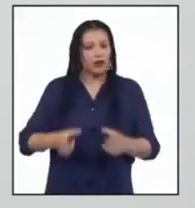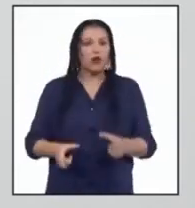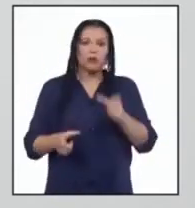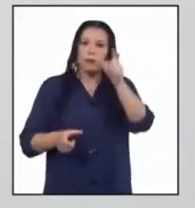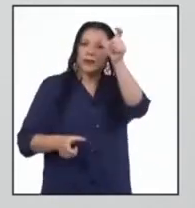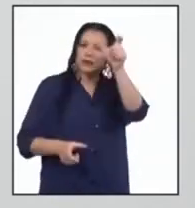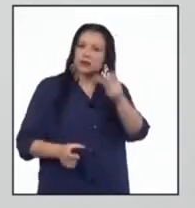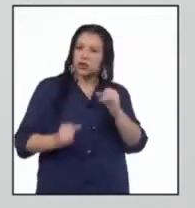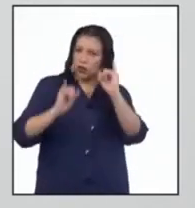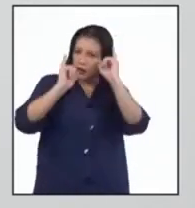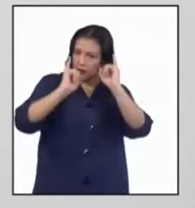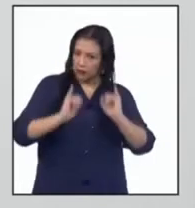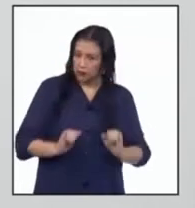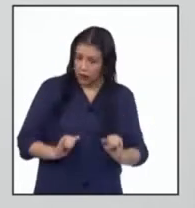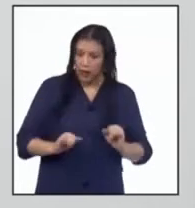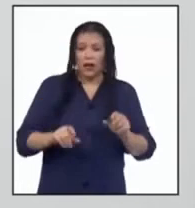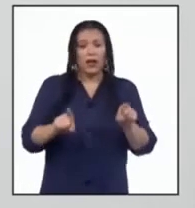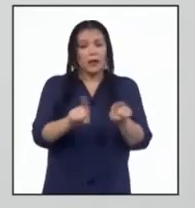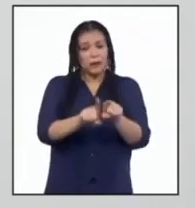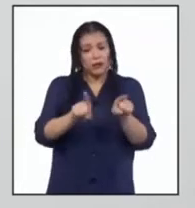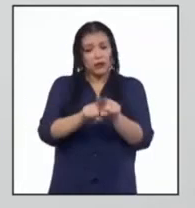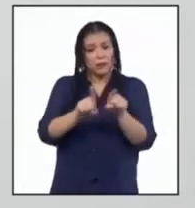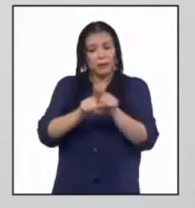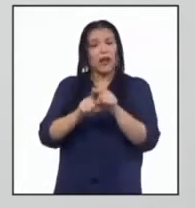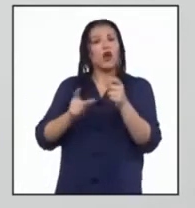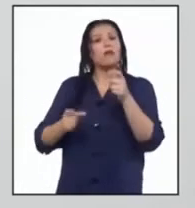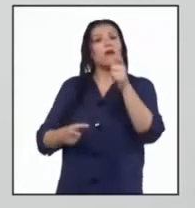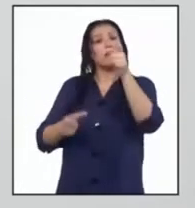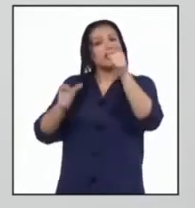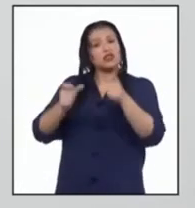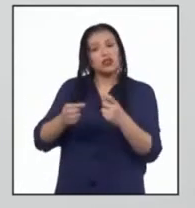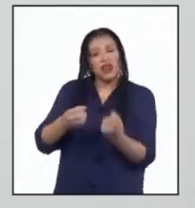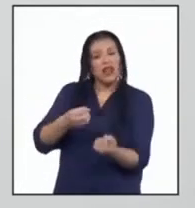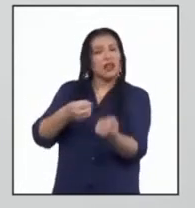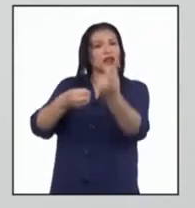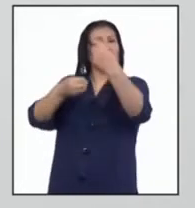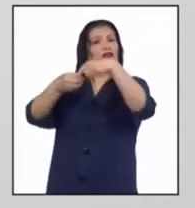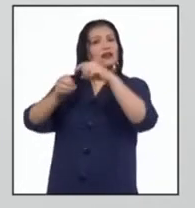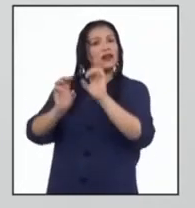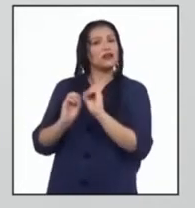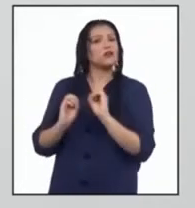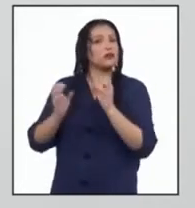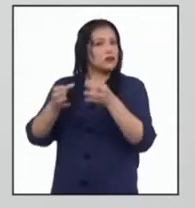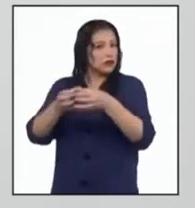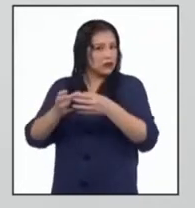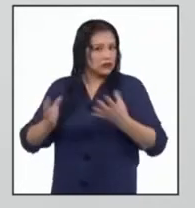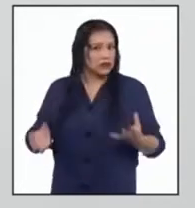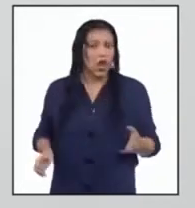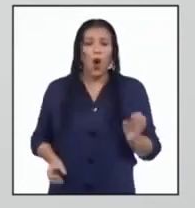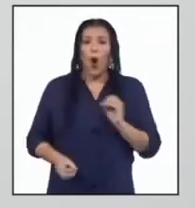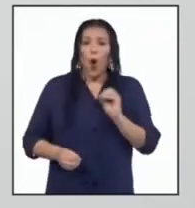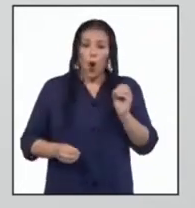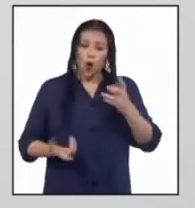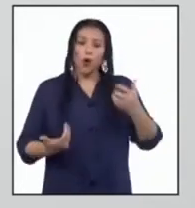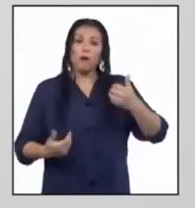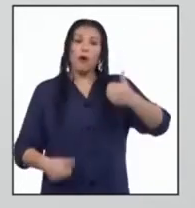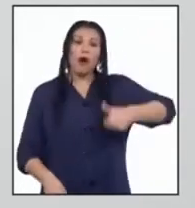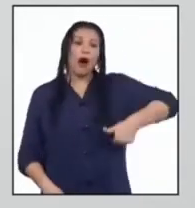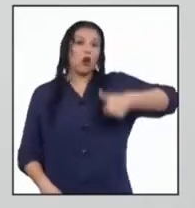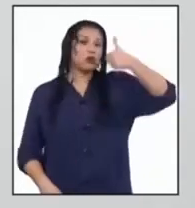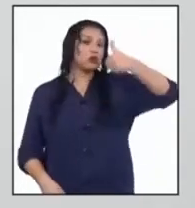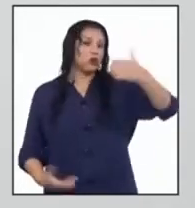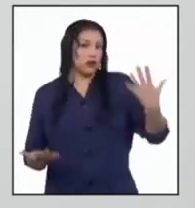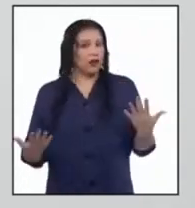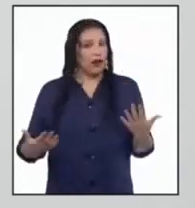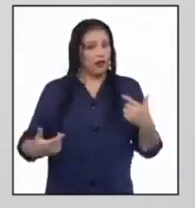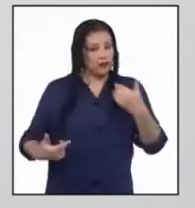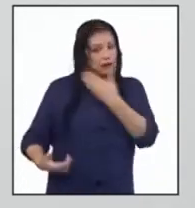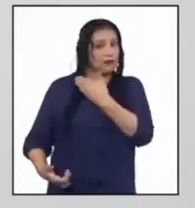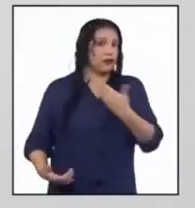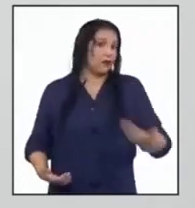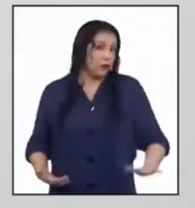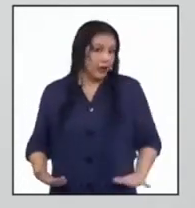individuos, pero también como integrantes de una organización o como autoridades estatales, o en cualquier